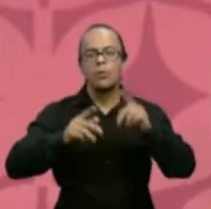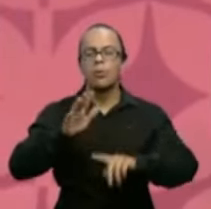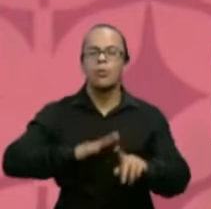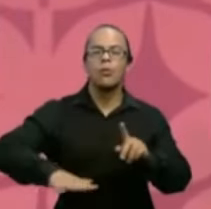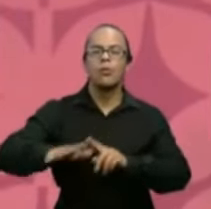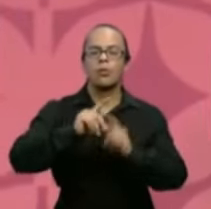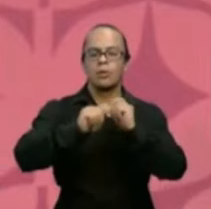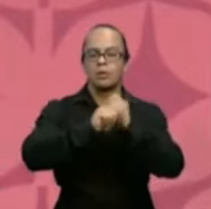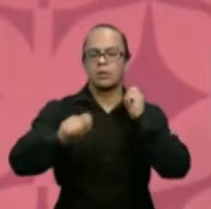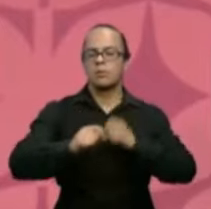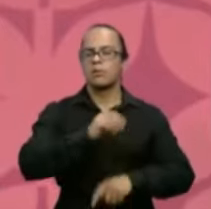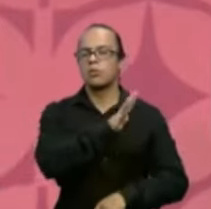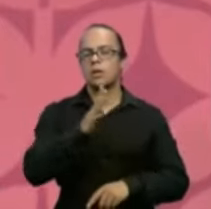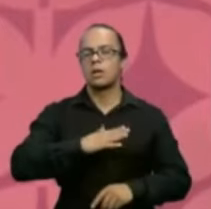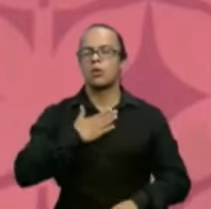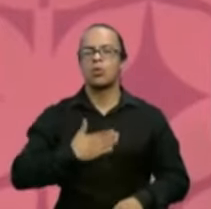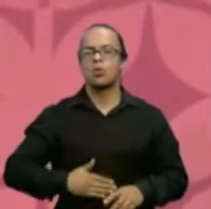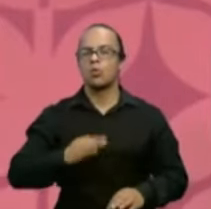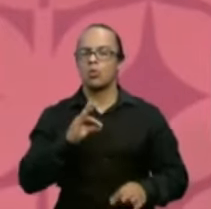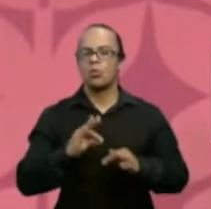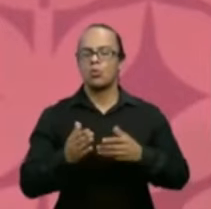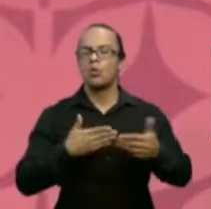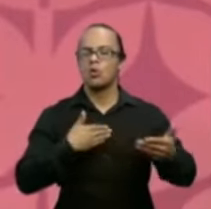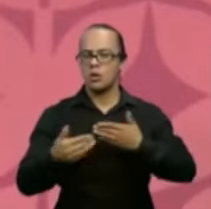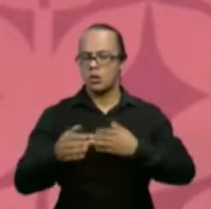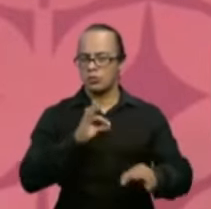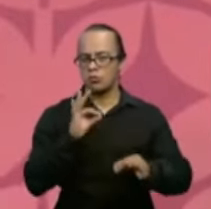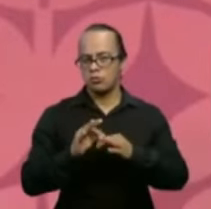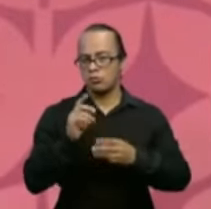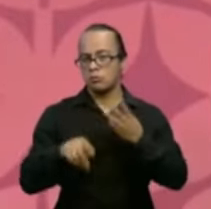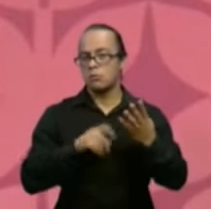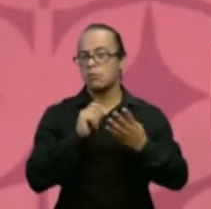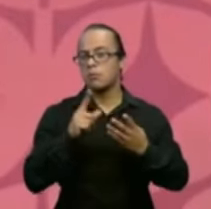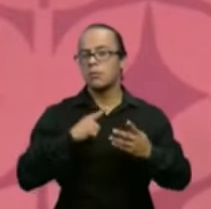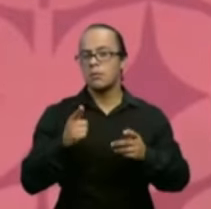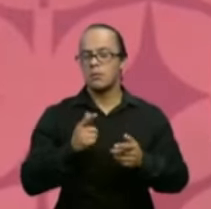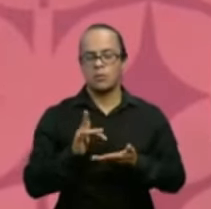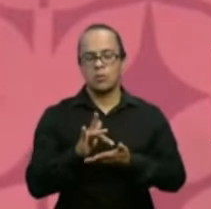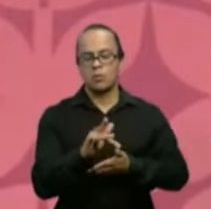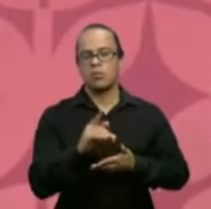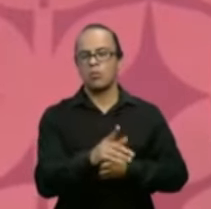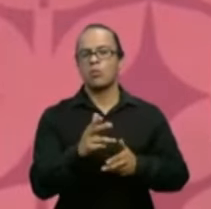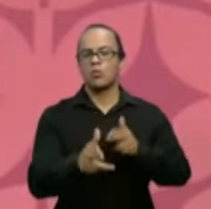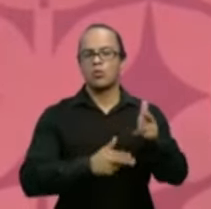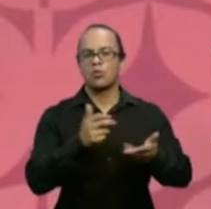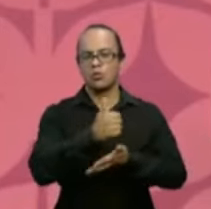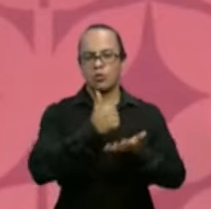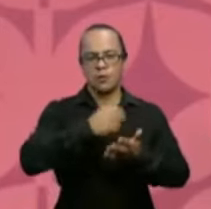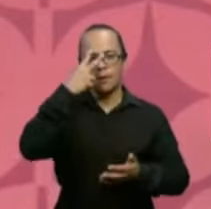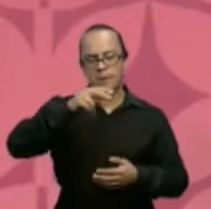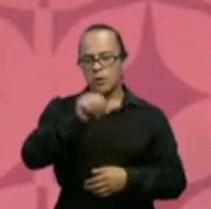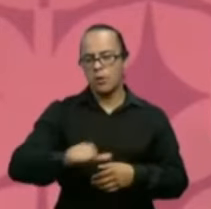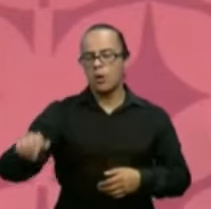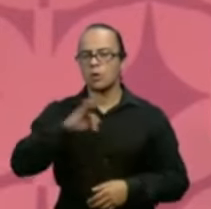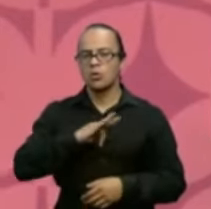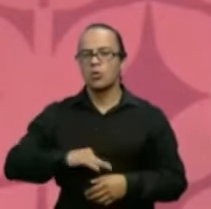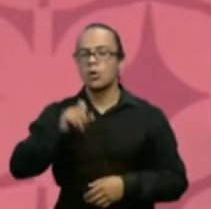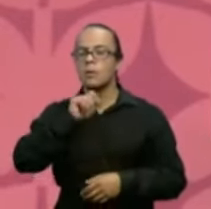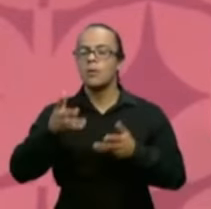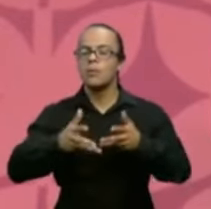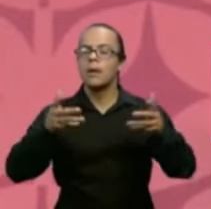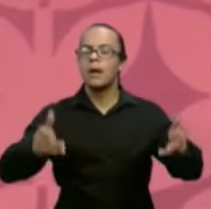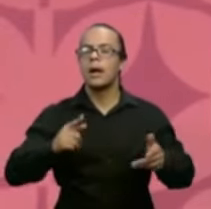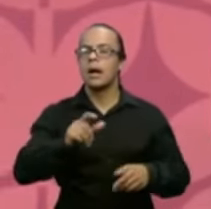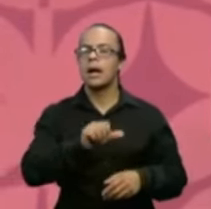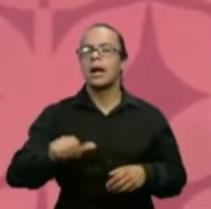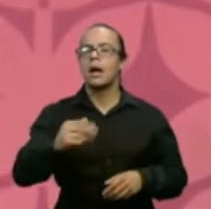transporte público eficiente y moderno. Coadyuvaremos en la conclusión del tren interurbano México-Toluca y la ampliación a Huehuetoca del tren